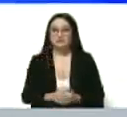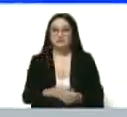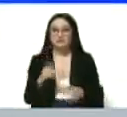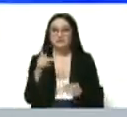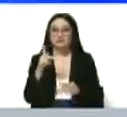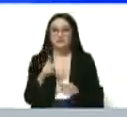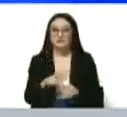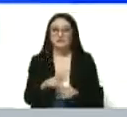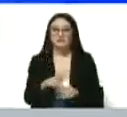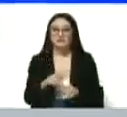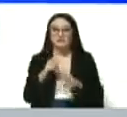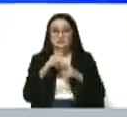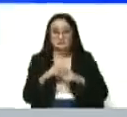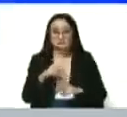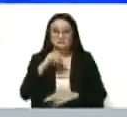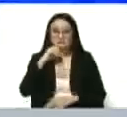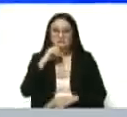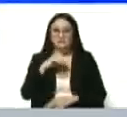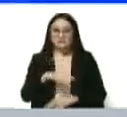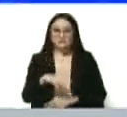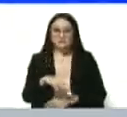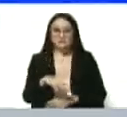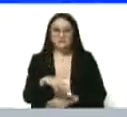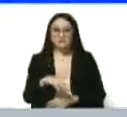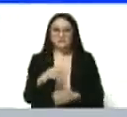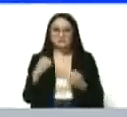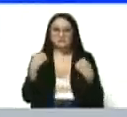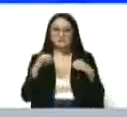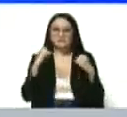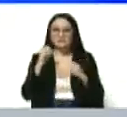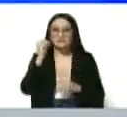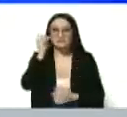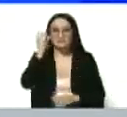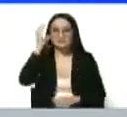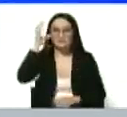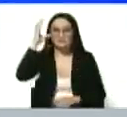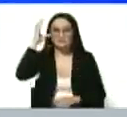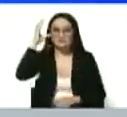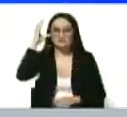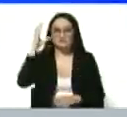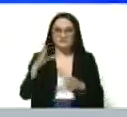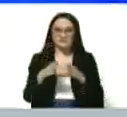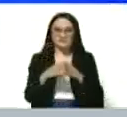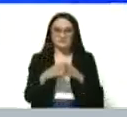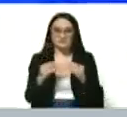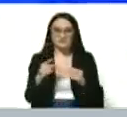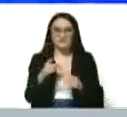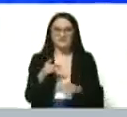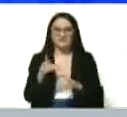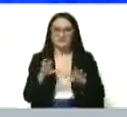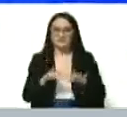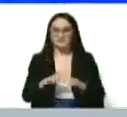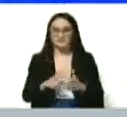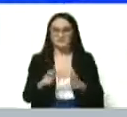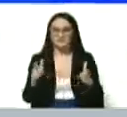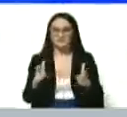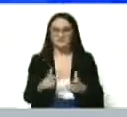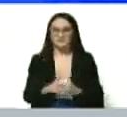honrar su historia y aprender de la sabiduría de todos sus secretarios